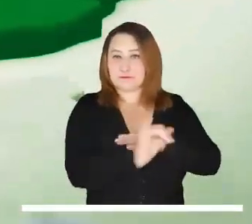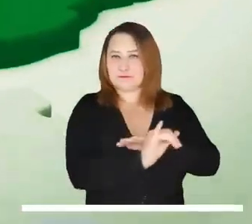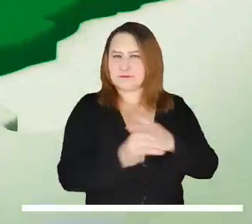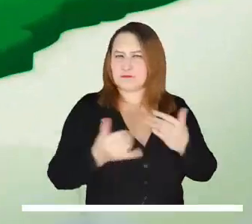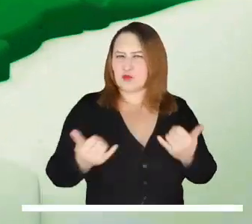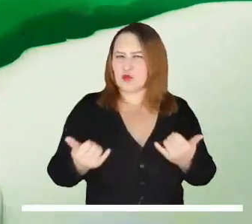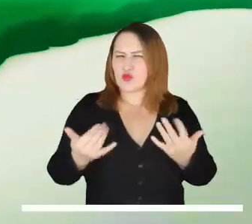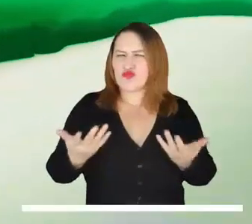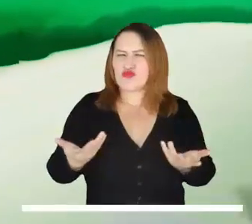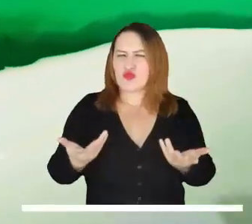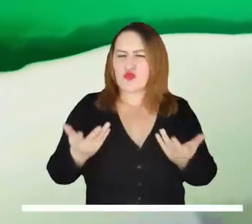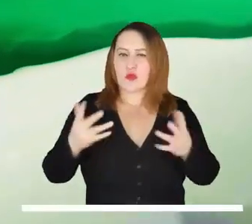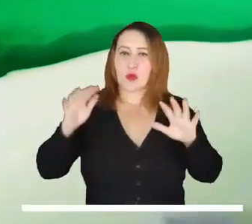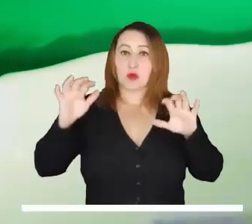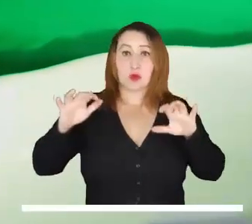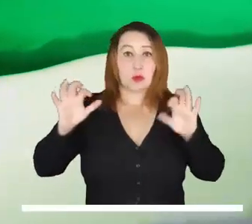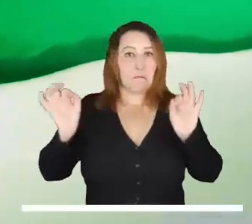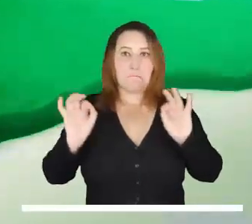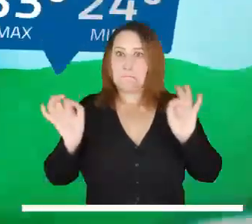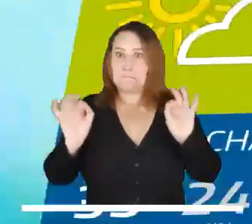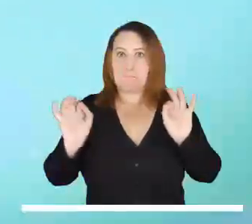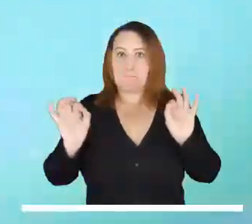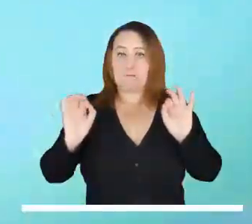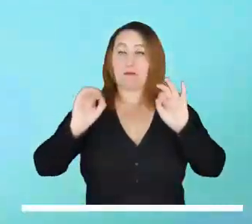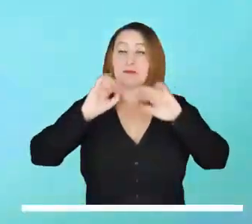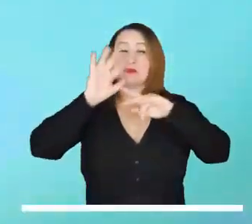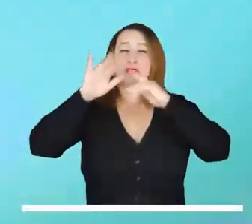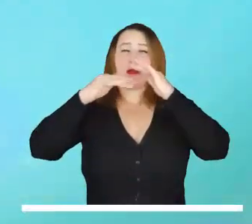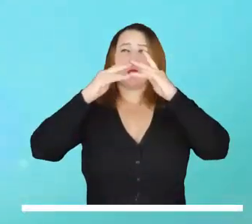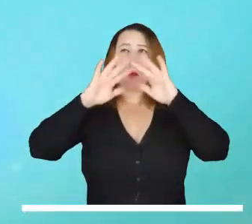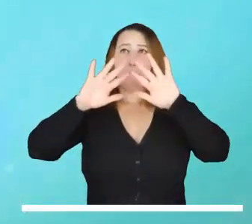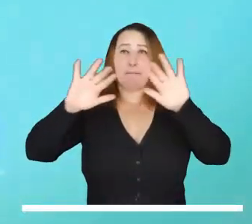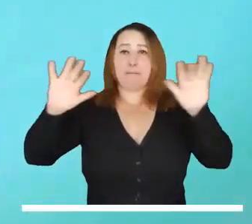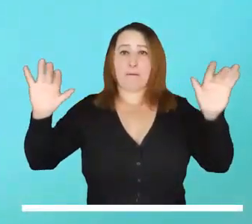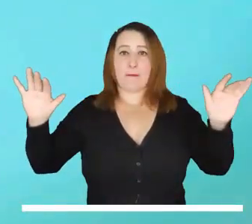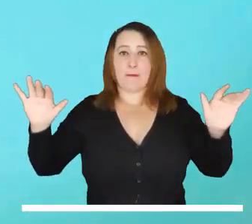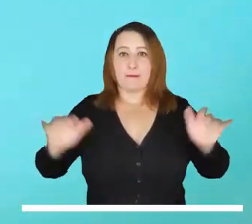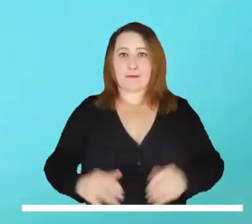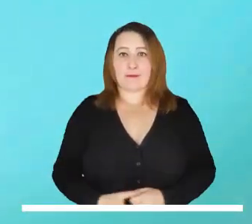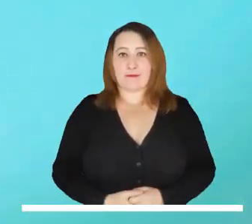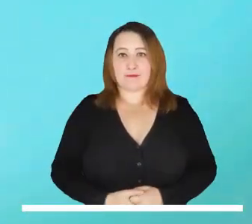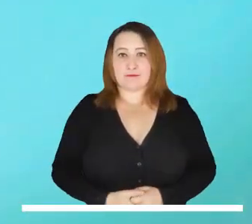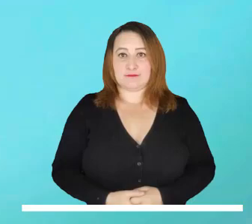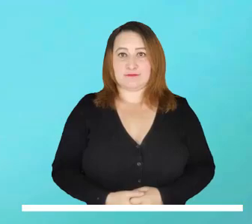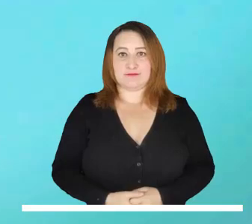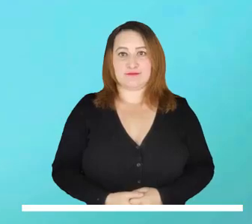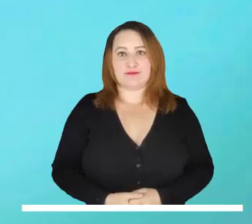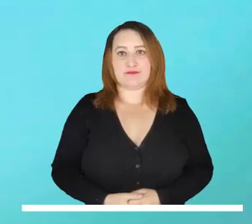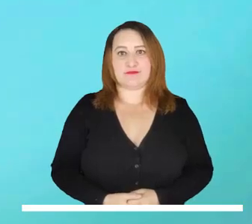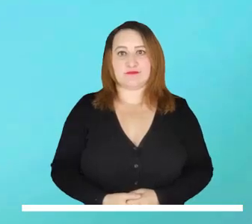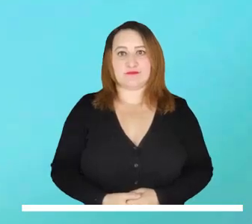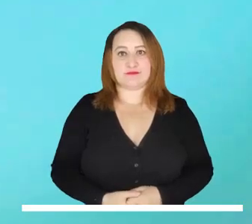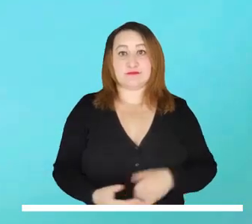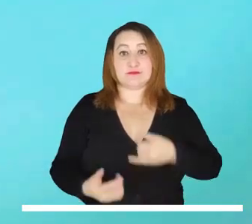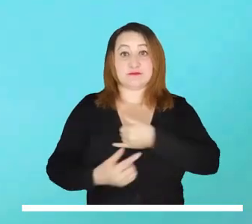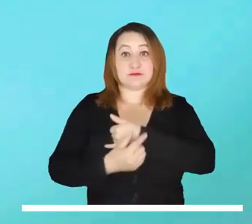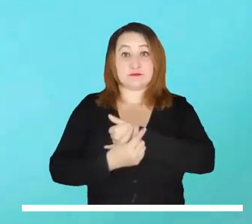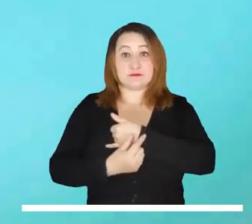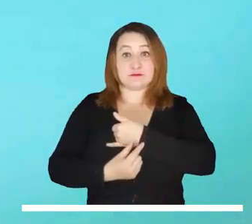Todo parece indicar que en el archipiélago de San Andrés y Providencia tendremos una mañana sin lluvias y con cielo despejado.